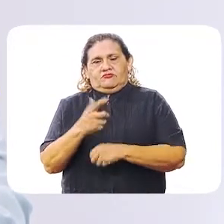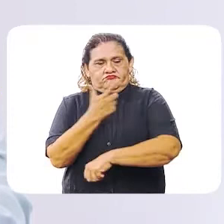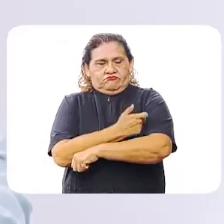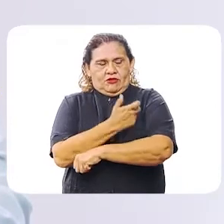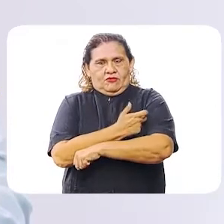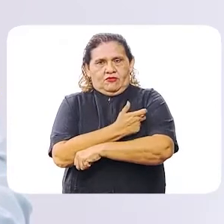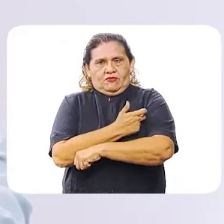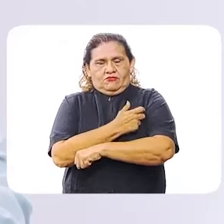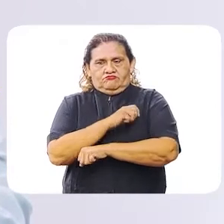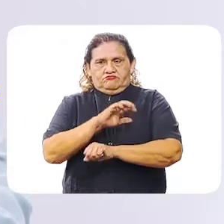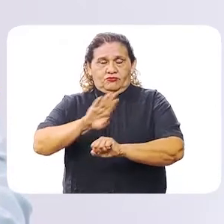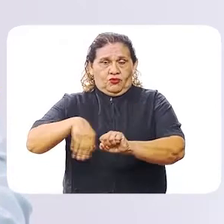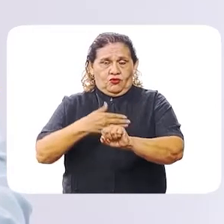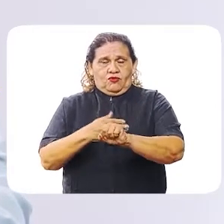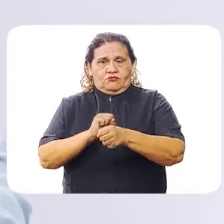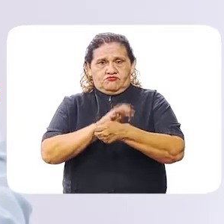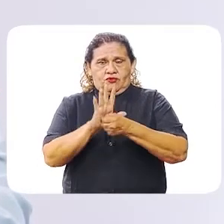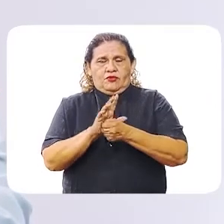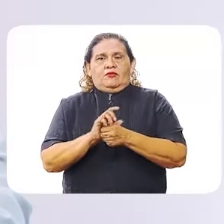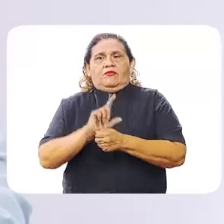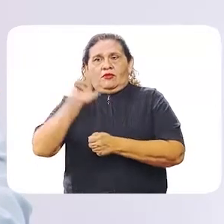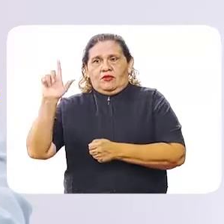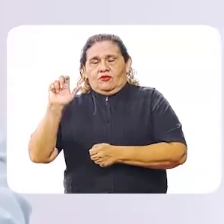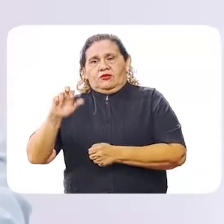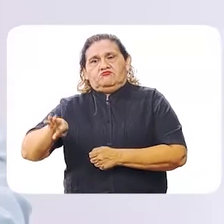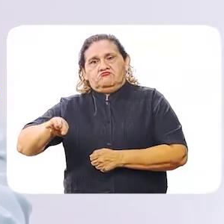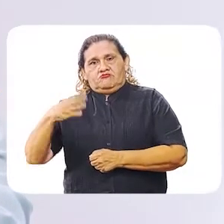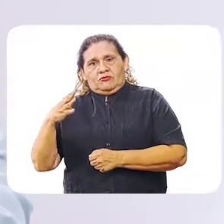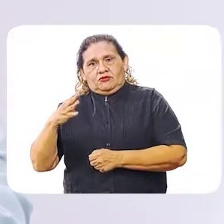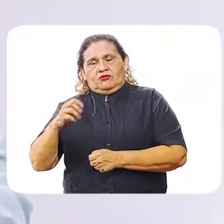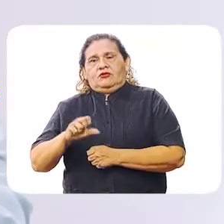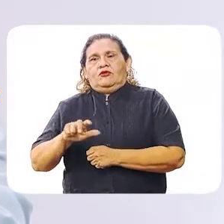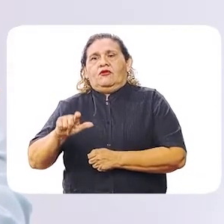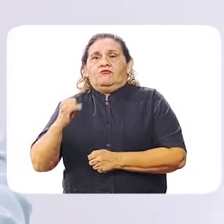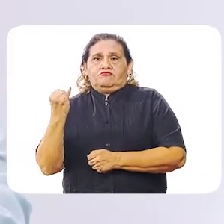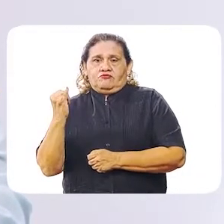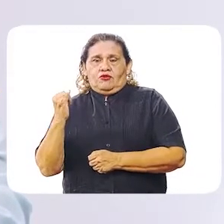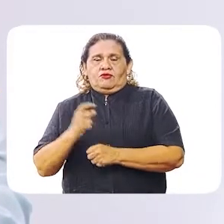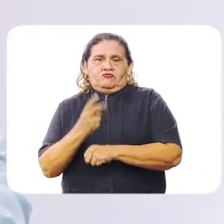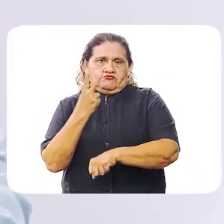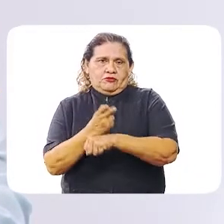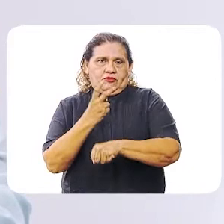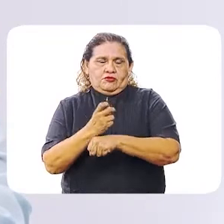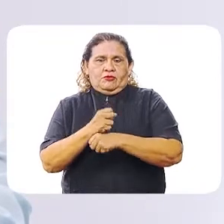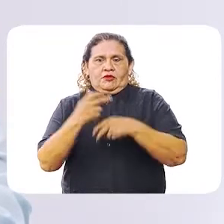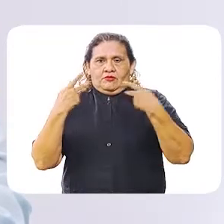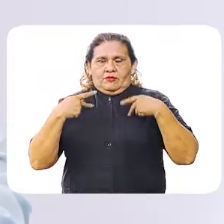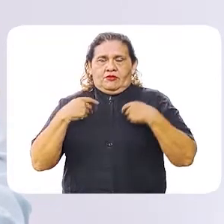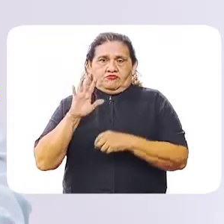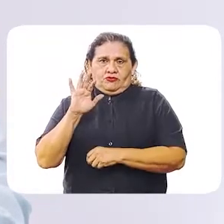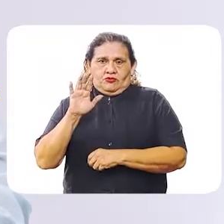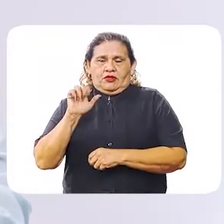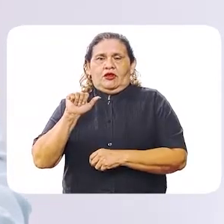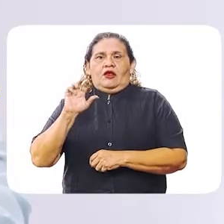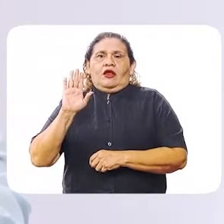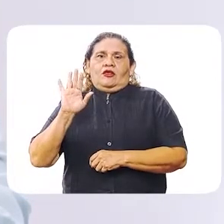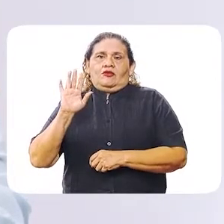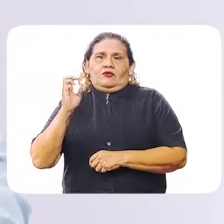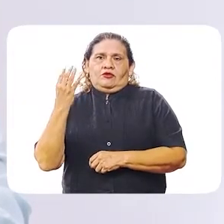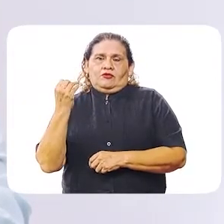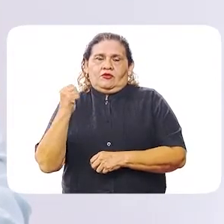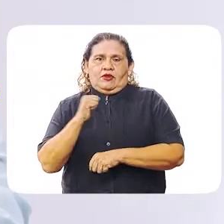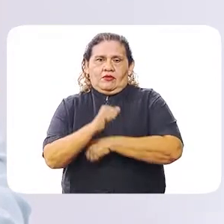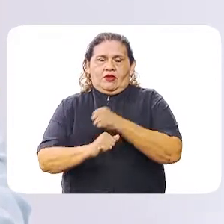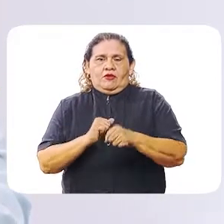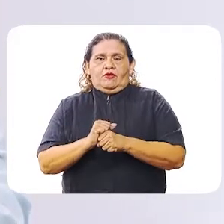coronavirus, que serán para iniciar el próximo lunes 14 de junio la aplicación de la segunda dosis para personas de 50 a 59 años en